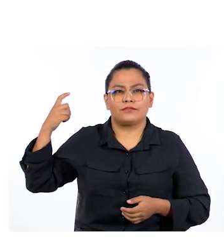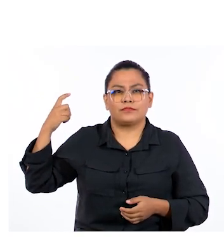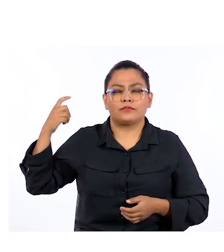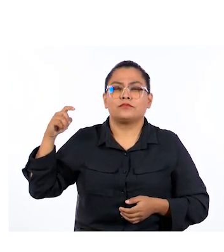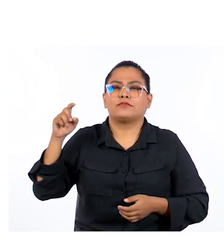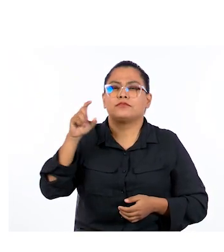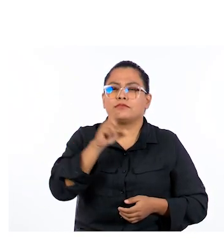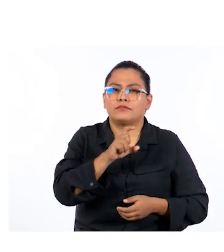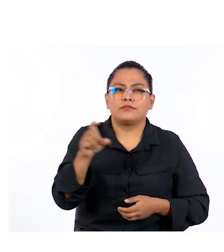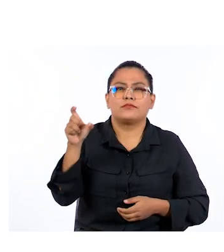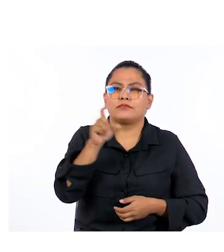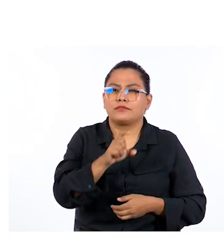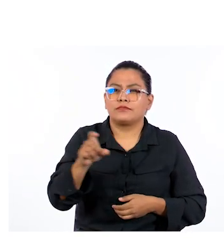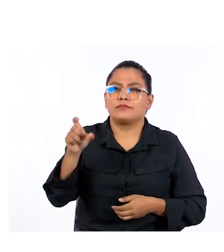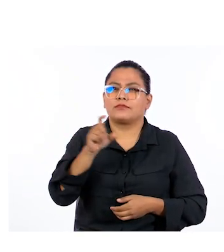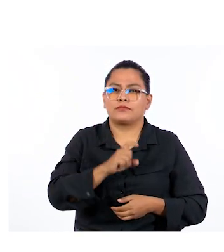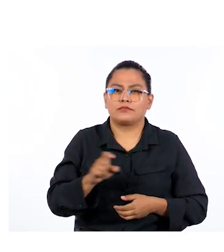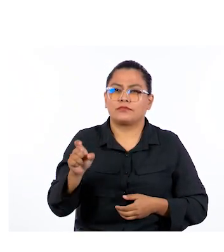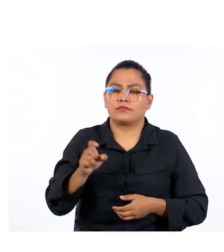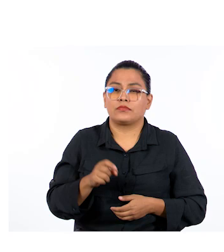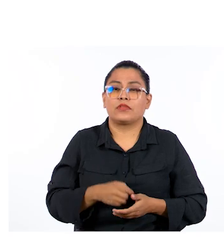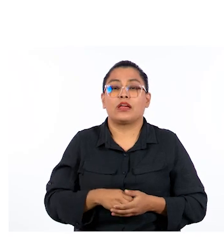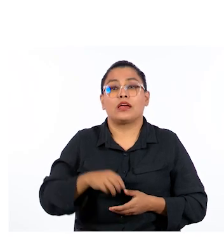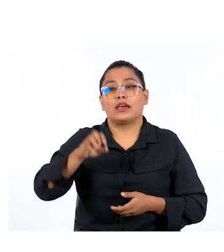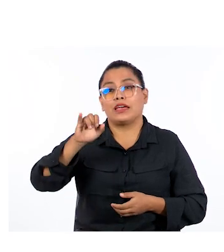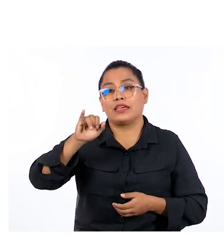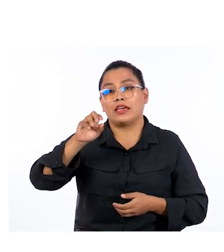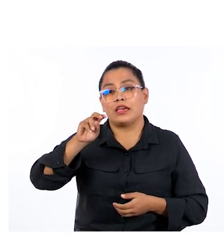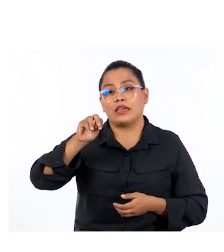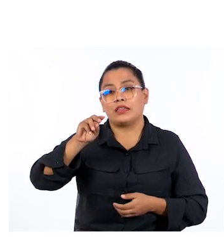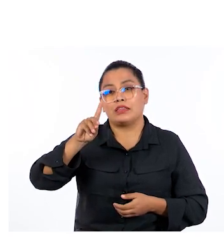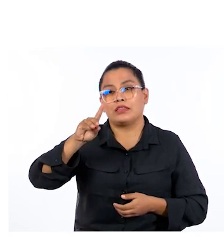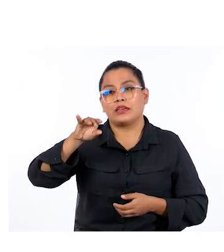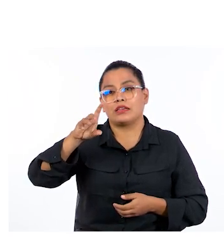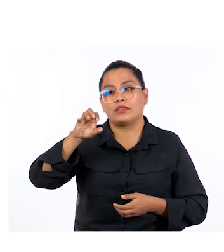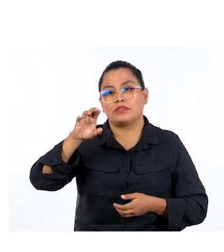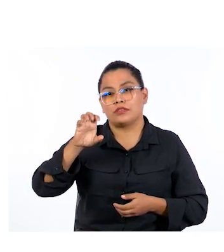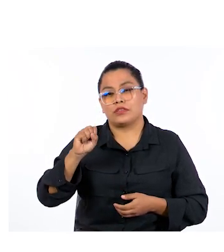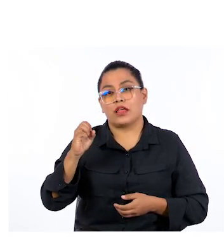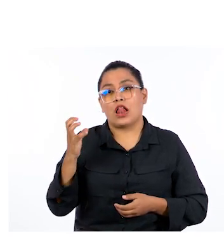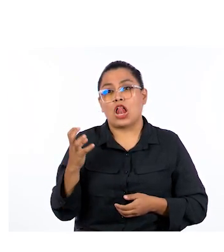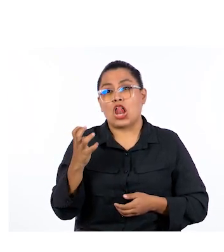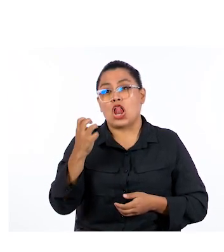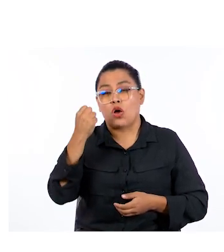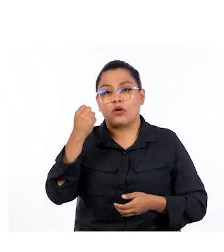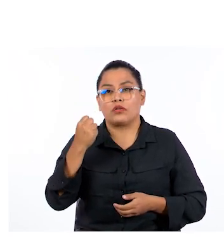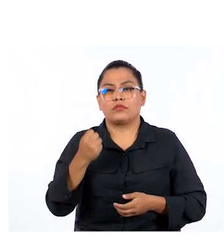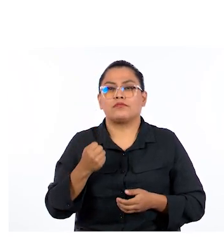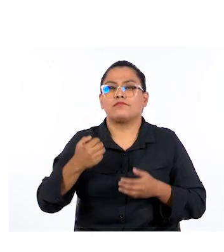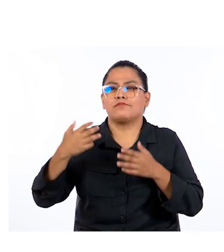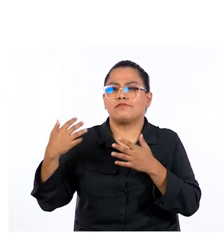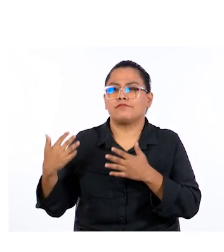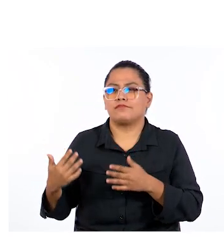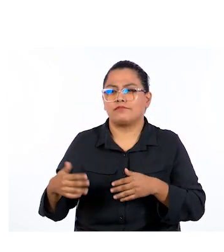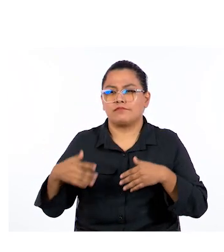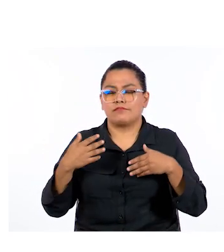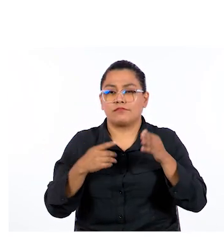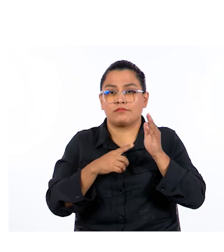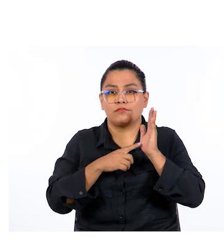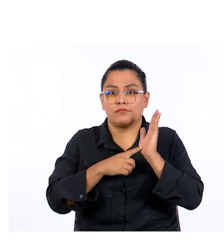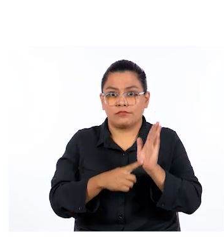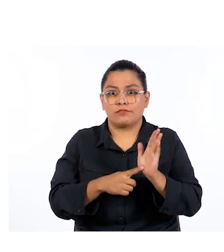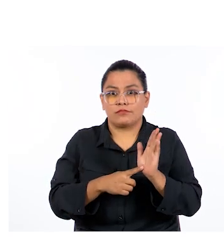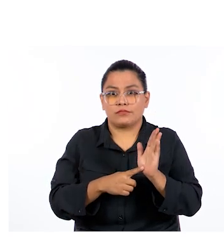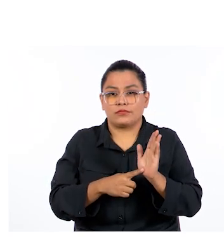semana didáctica unos indicadores de logros priorizados, pues estas actividades que se indican aquí responden a